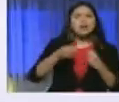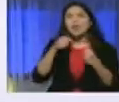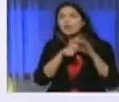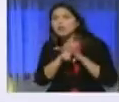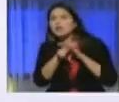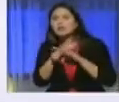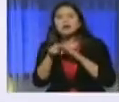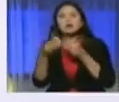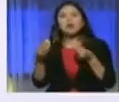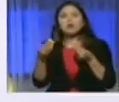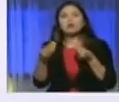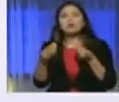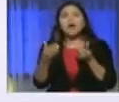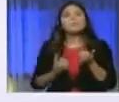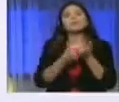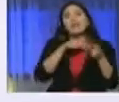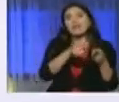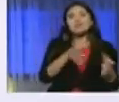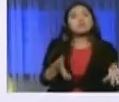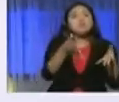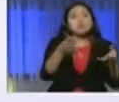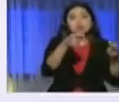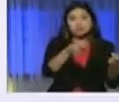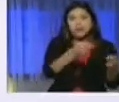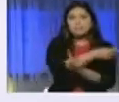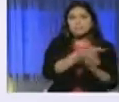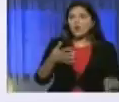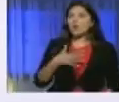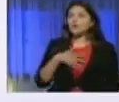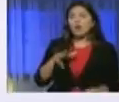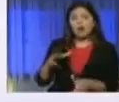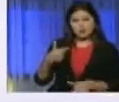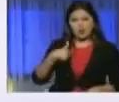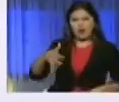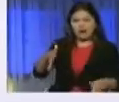las ganancias de ellos. Ellos no le ponen coto a sus ganancias